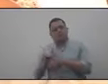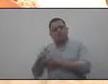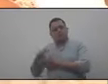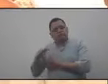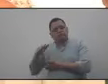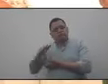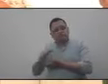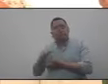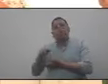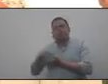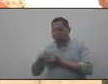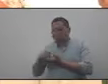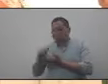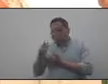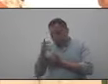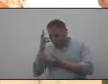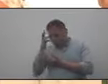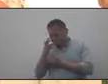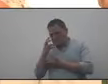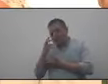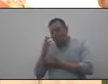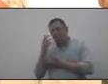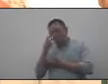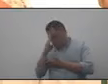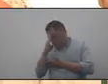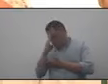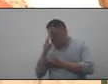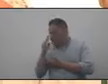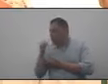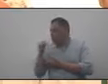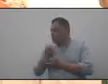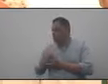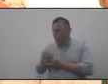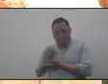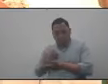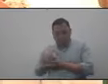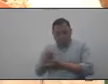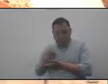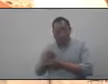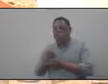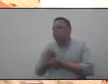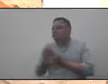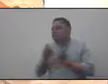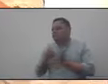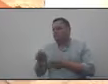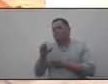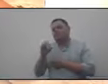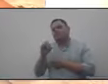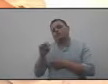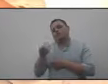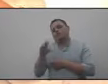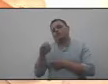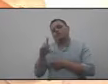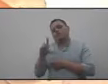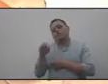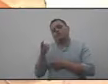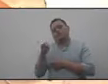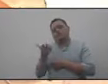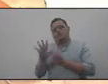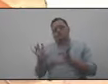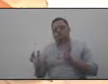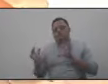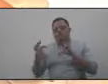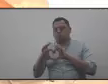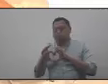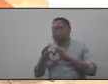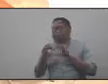una ecografía, salió sospechosa y me mandaron para oncología. Fui a Capresoca,